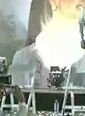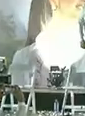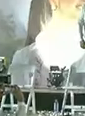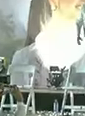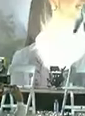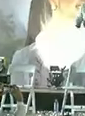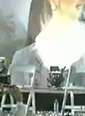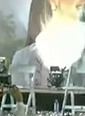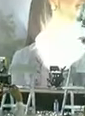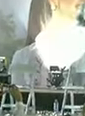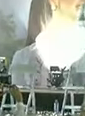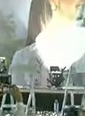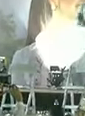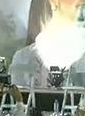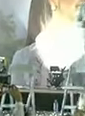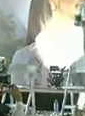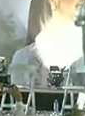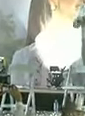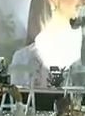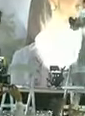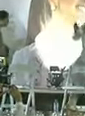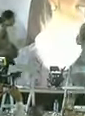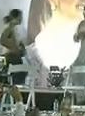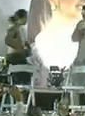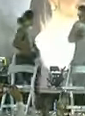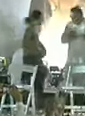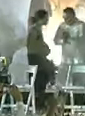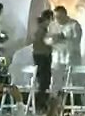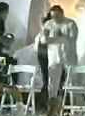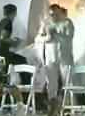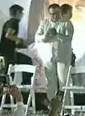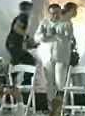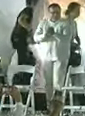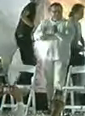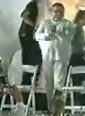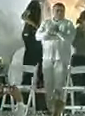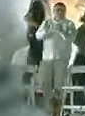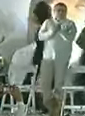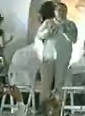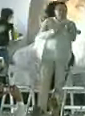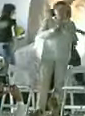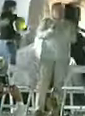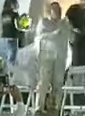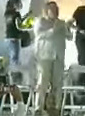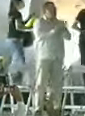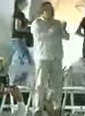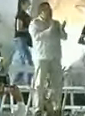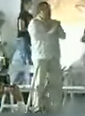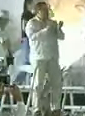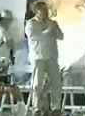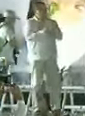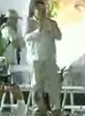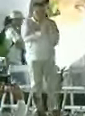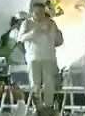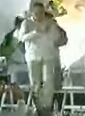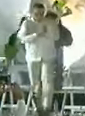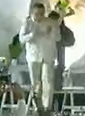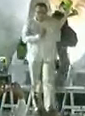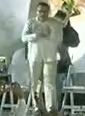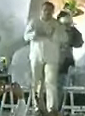centr viva Claudia sean viva guacho Díaz Mena viva